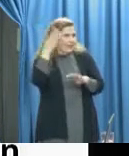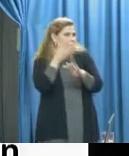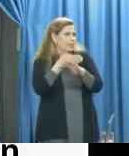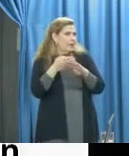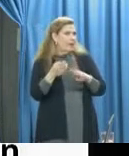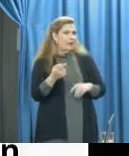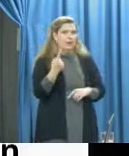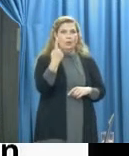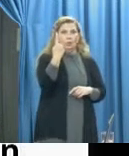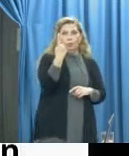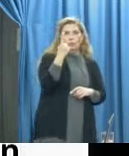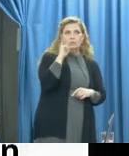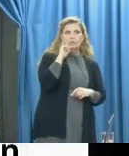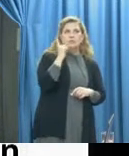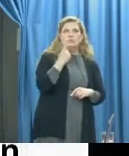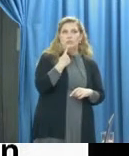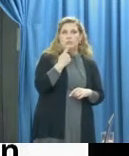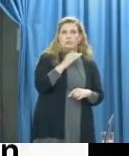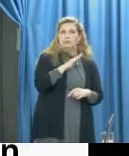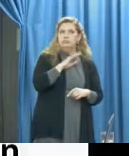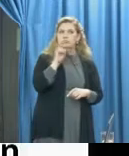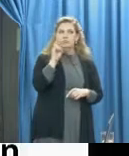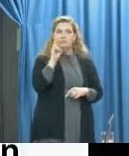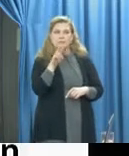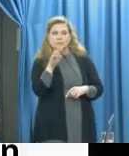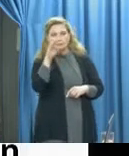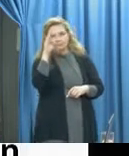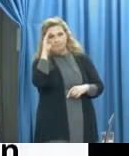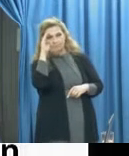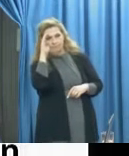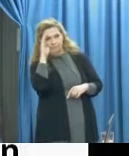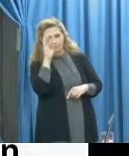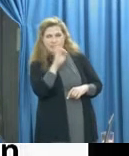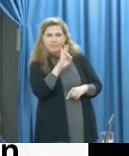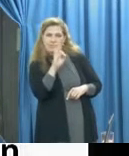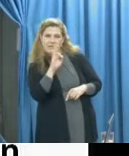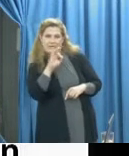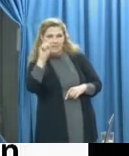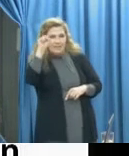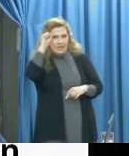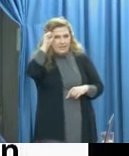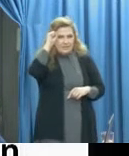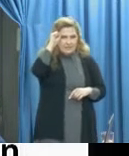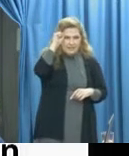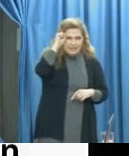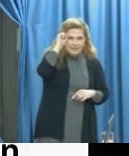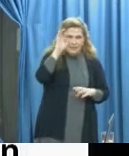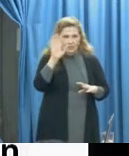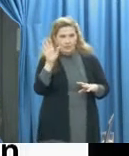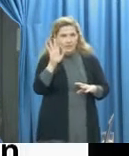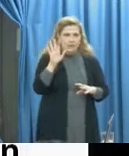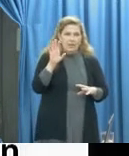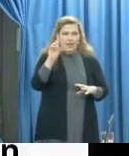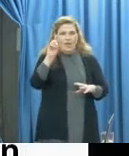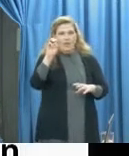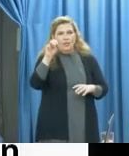solo uno tiene sordera, entonces podemos estar pensando, bueno, esta es una sordera a la mejor dominante.